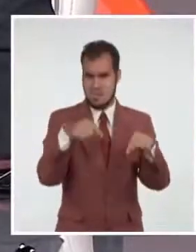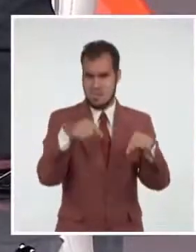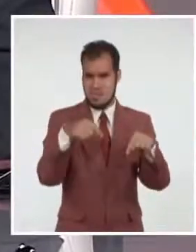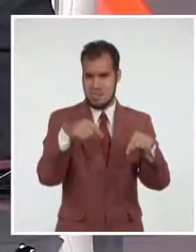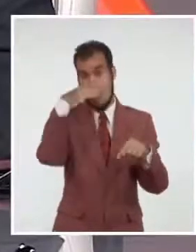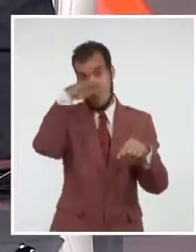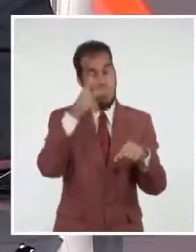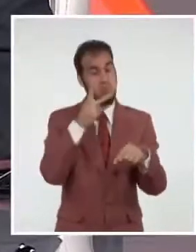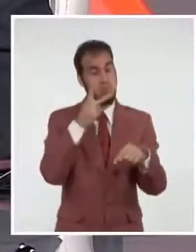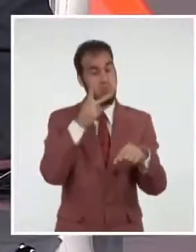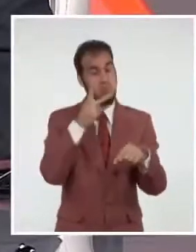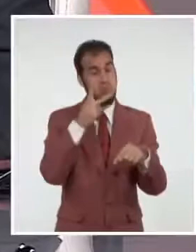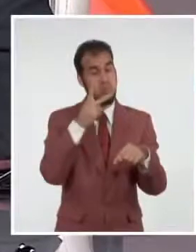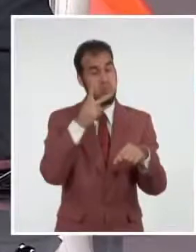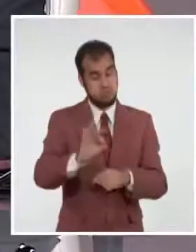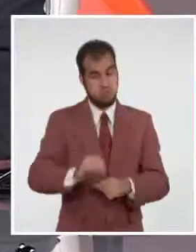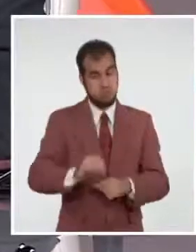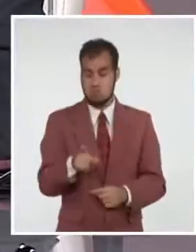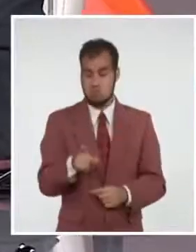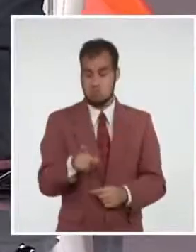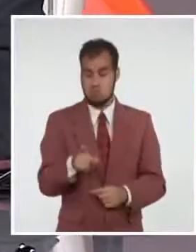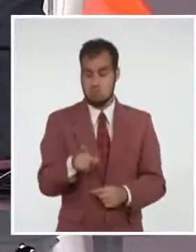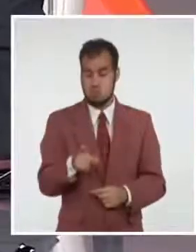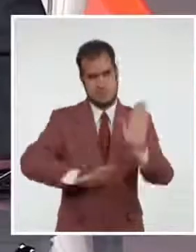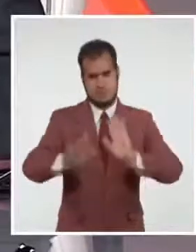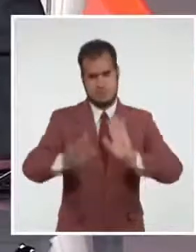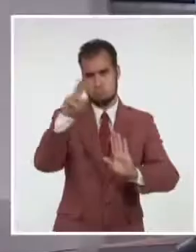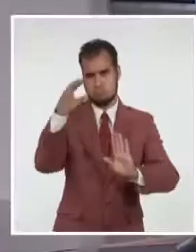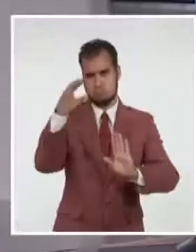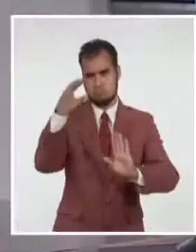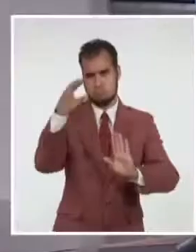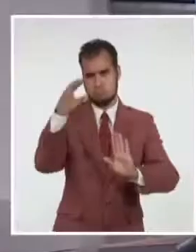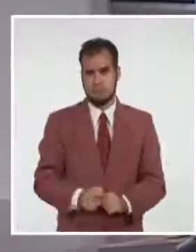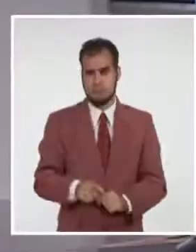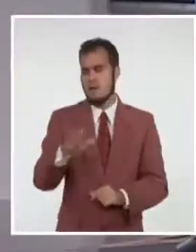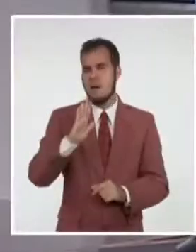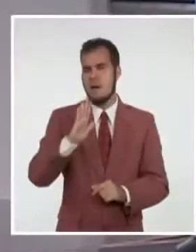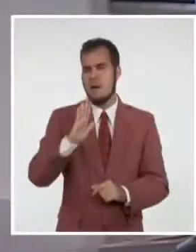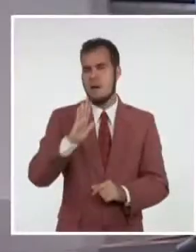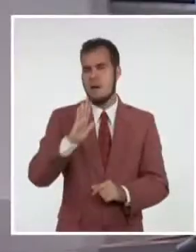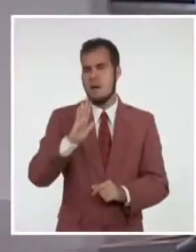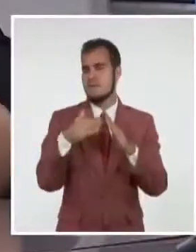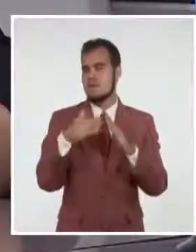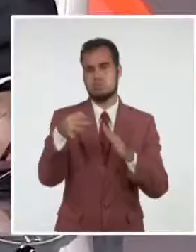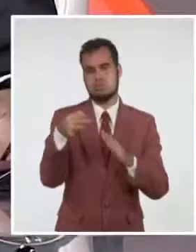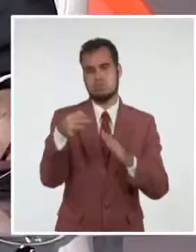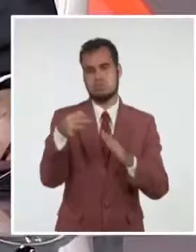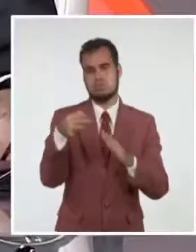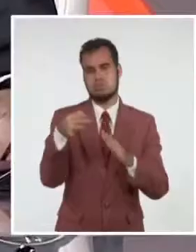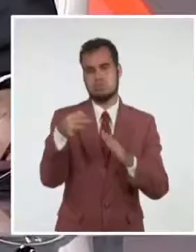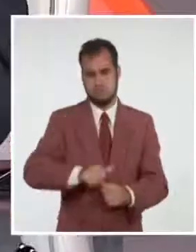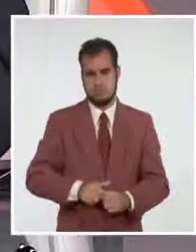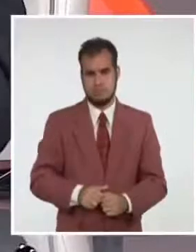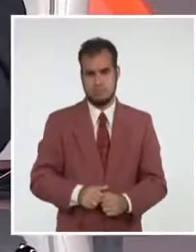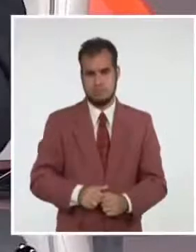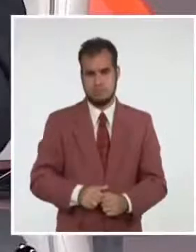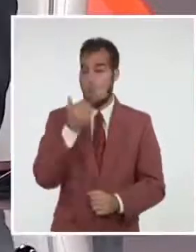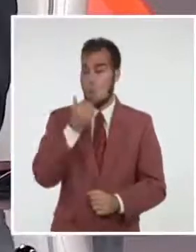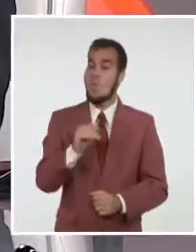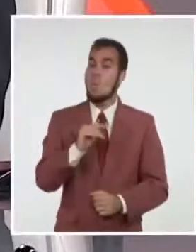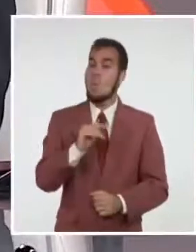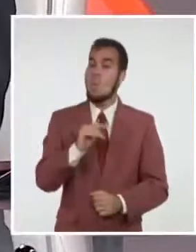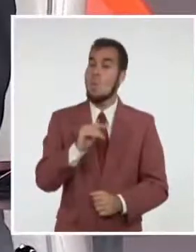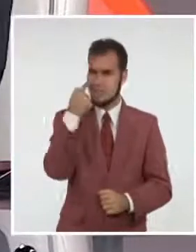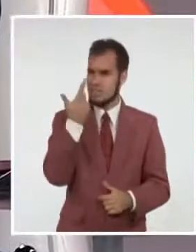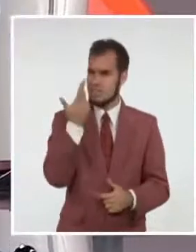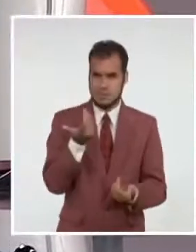defenderlo con uñas y dientes. Es en Boyero, en el reparto de Santa María. Así que, bueno, tener esa constatación de cómo se van cambiando